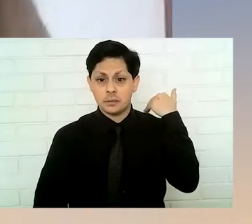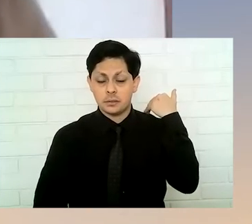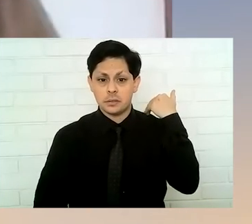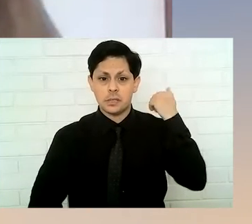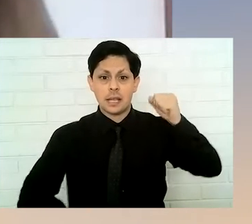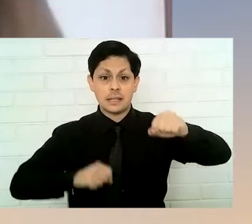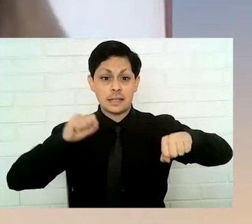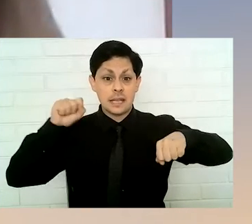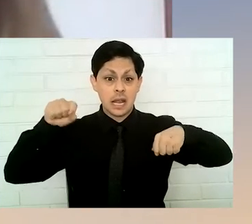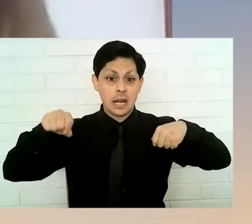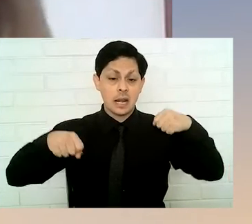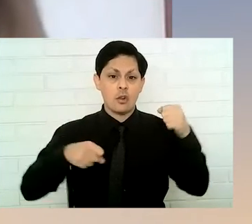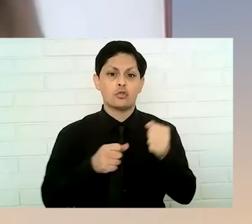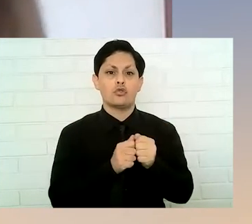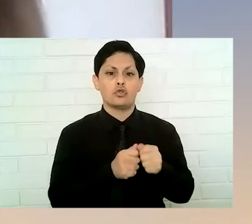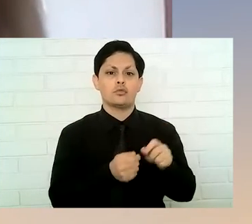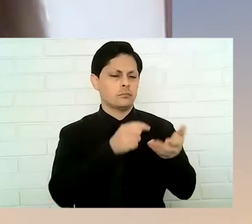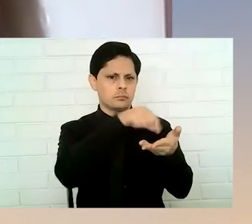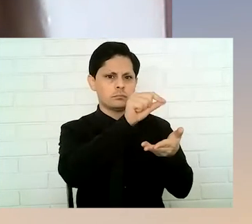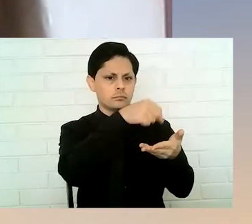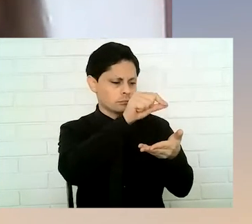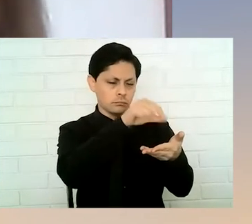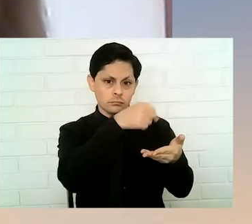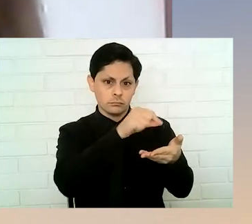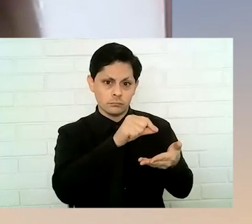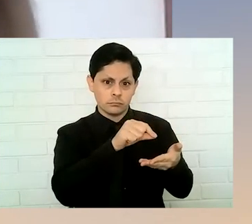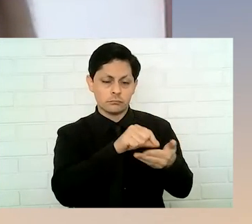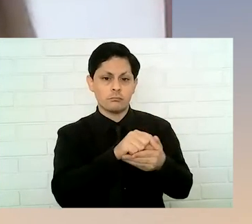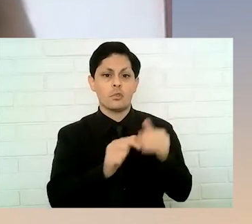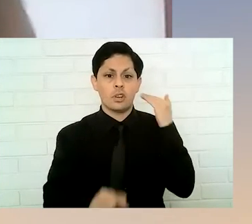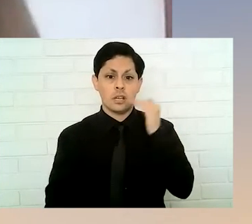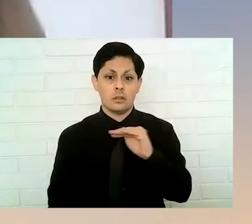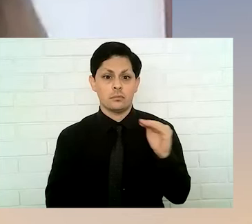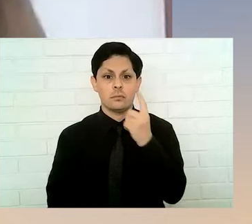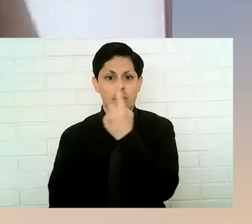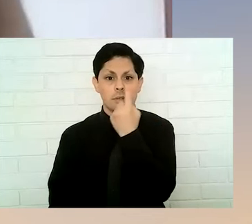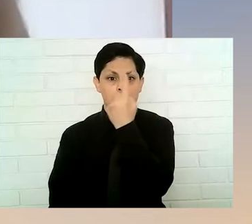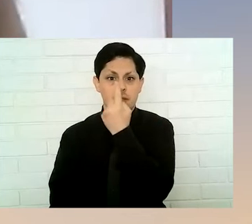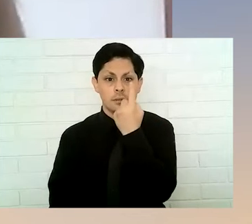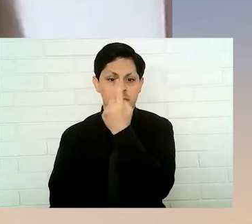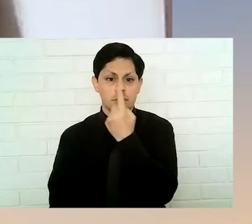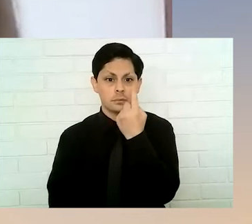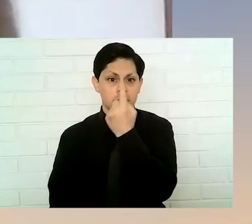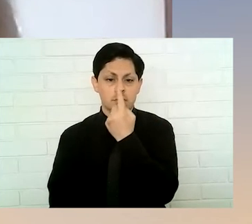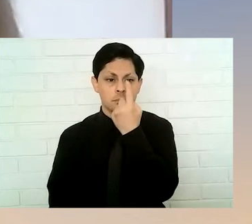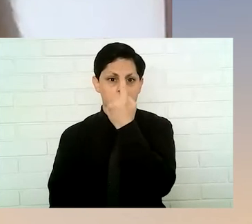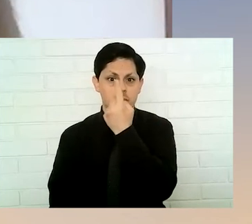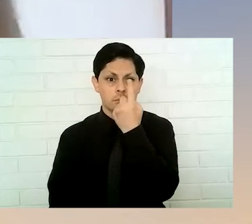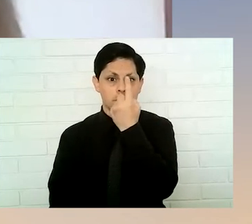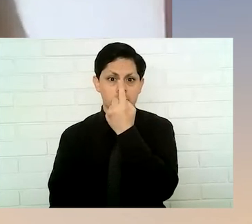terapias o tratamientos para los niños autistas, se decía que debían